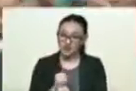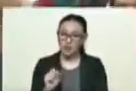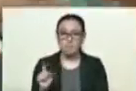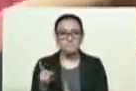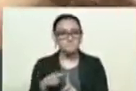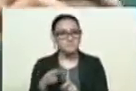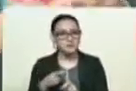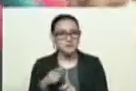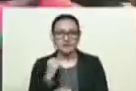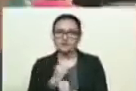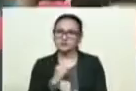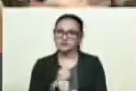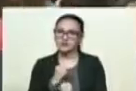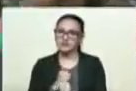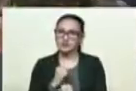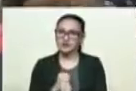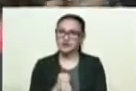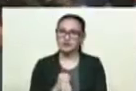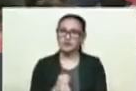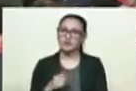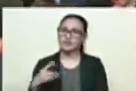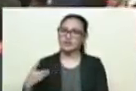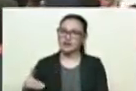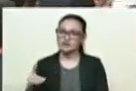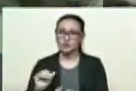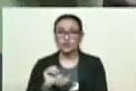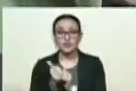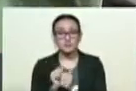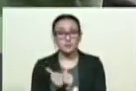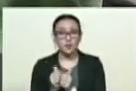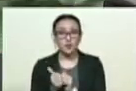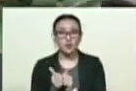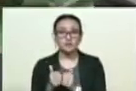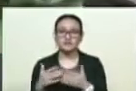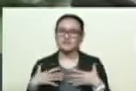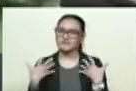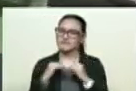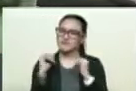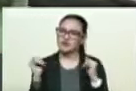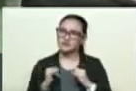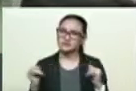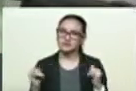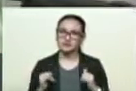trabajo, del derecho al deporte, a la felicidad.